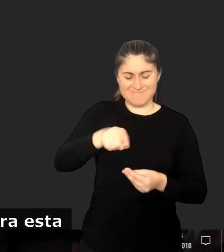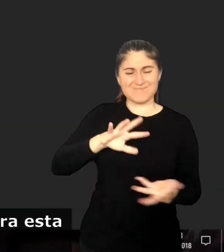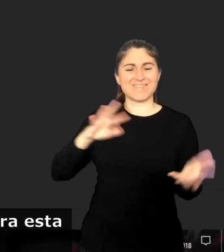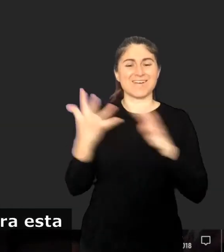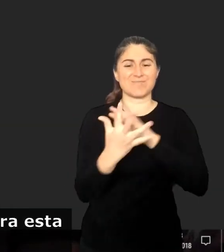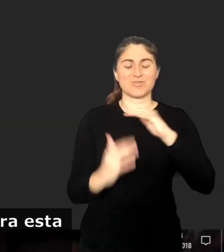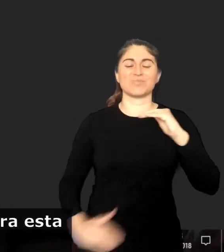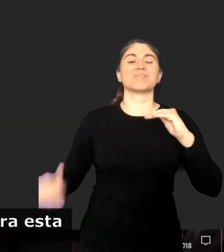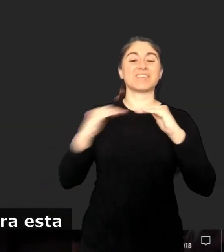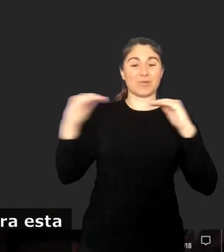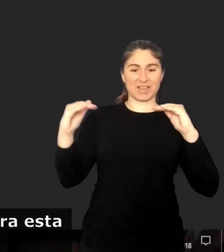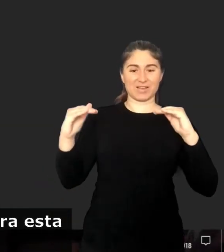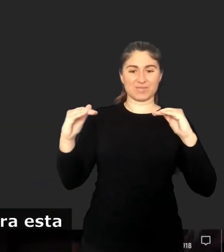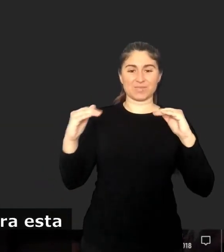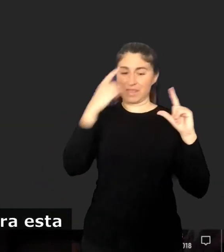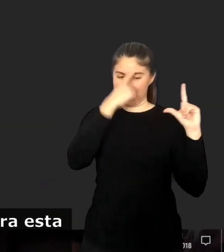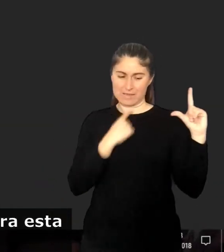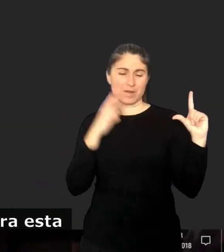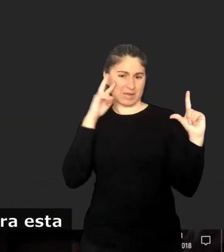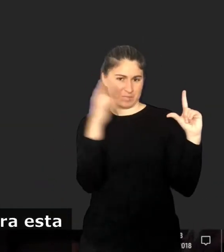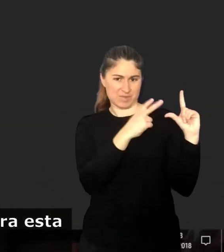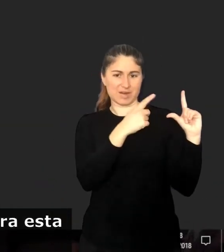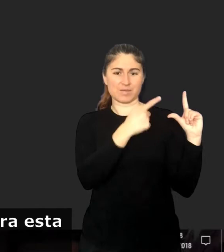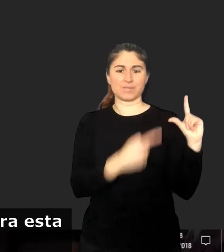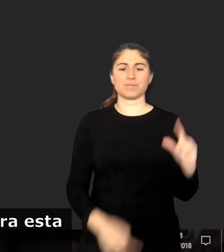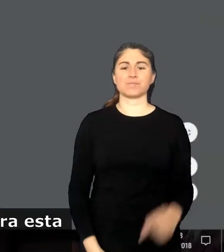algo real para cambiarlo mira esta imagen